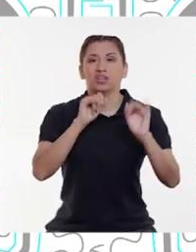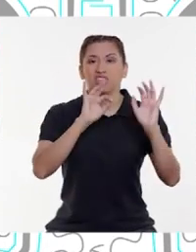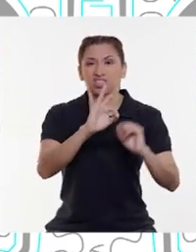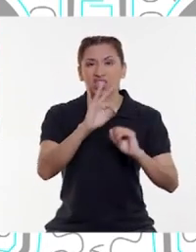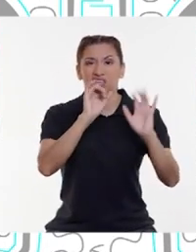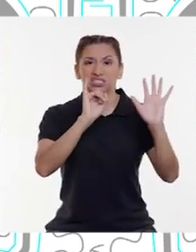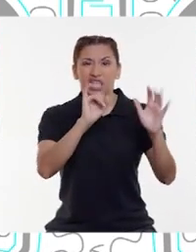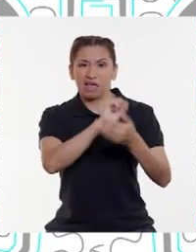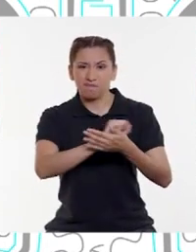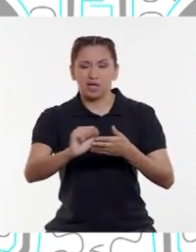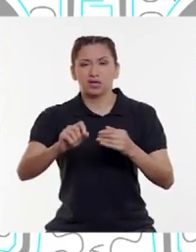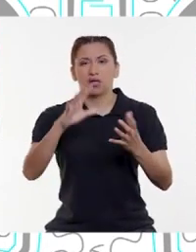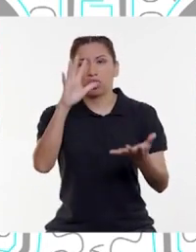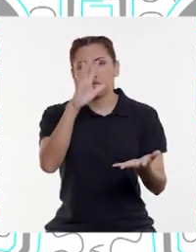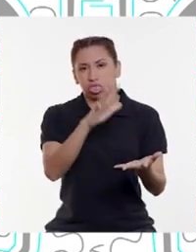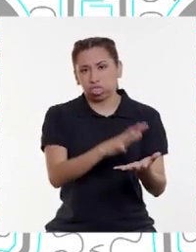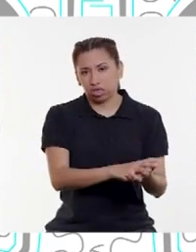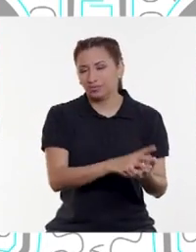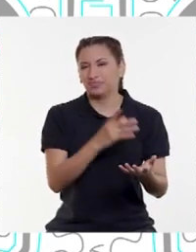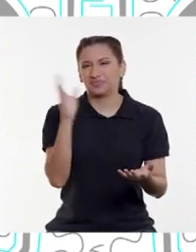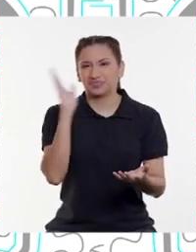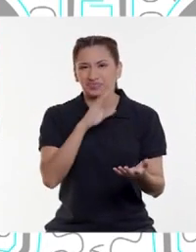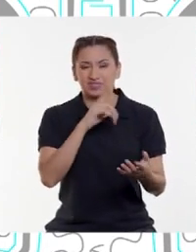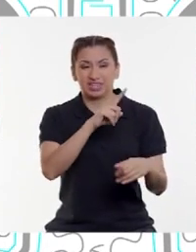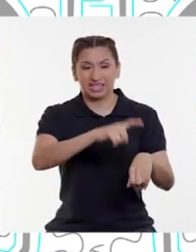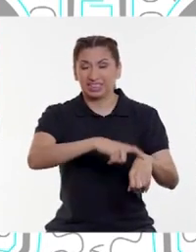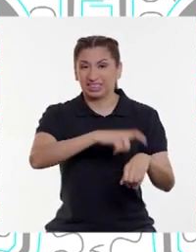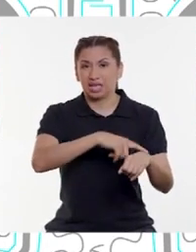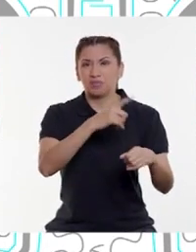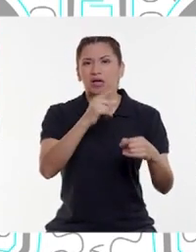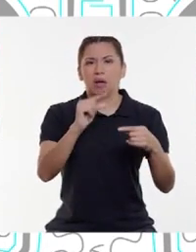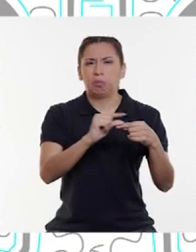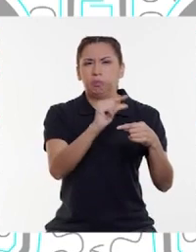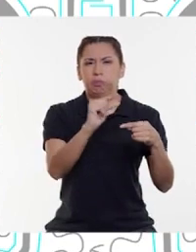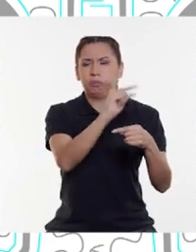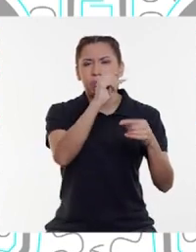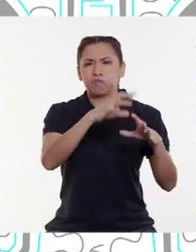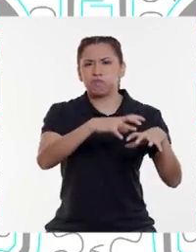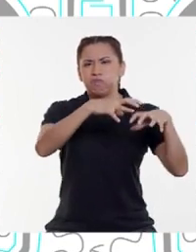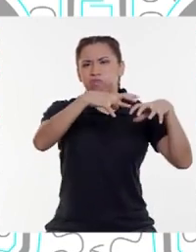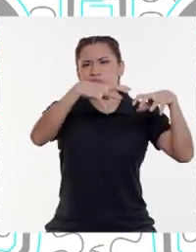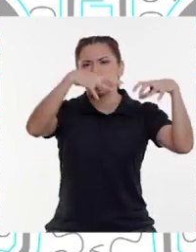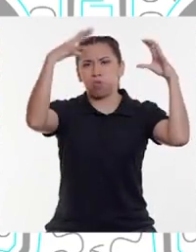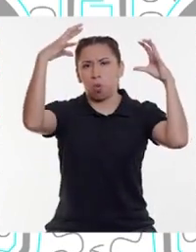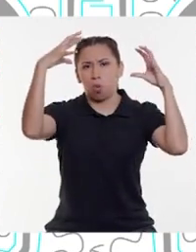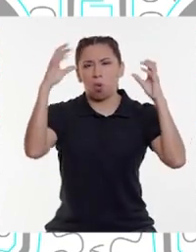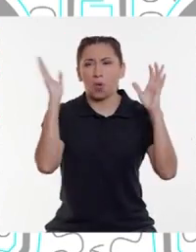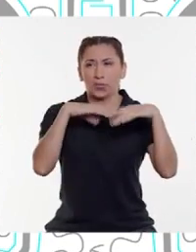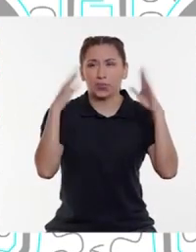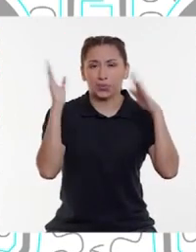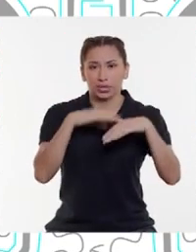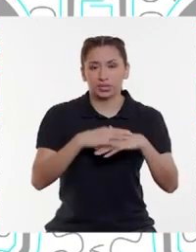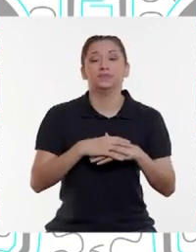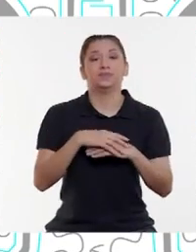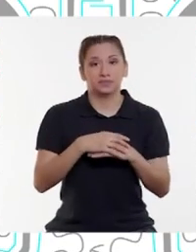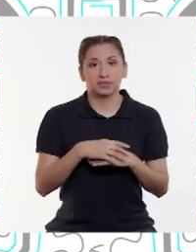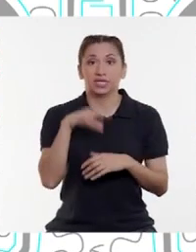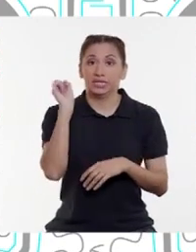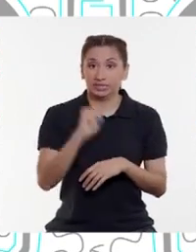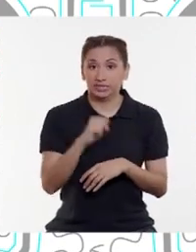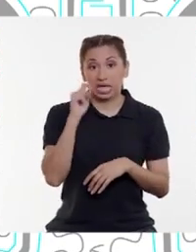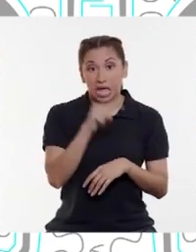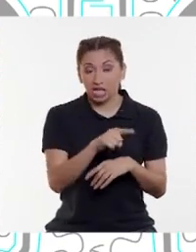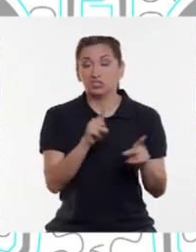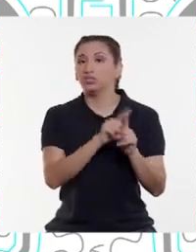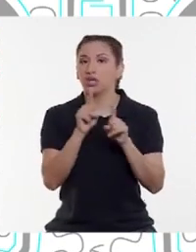meses en descomponerse. Y en todo ese tiempo creaban gases de efecto invernadero. Sí, y